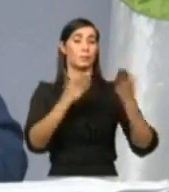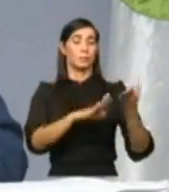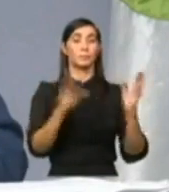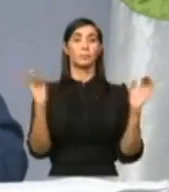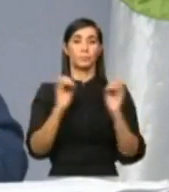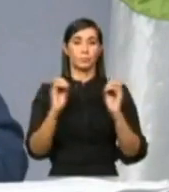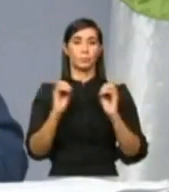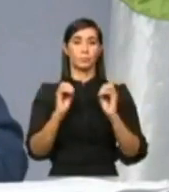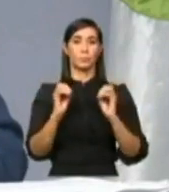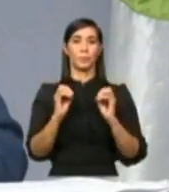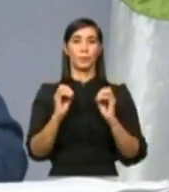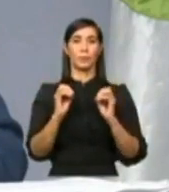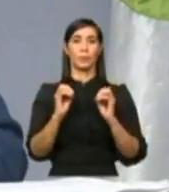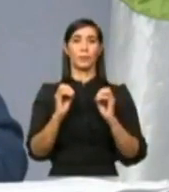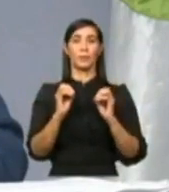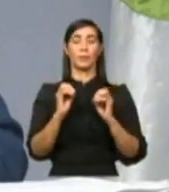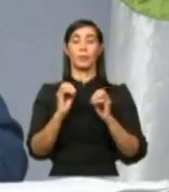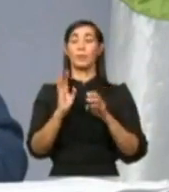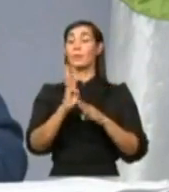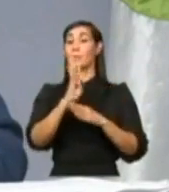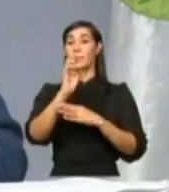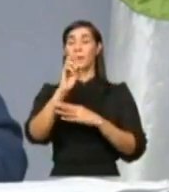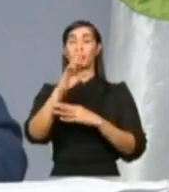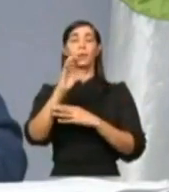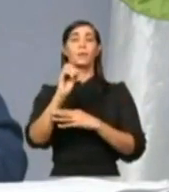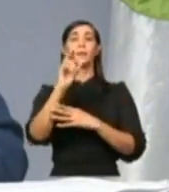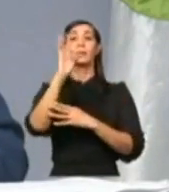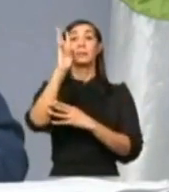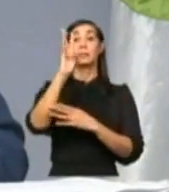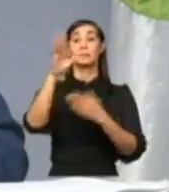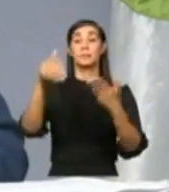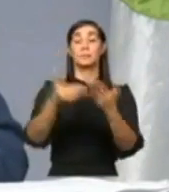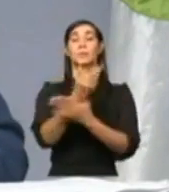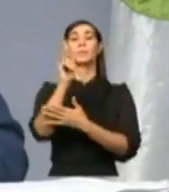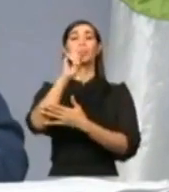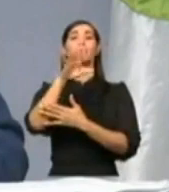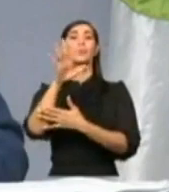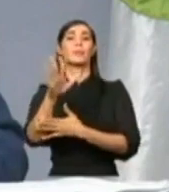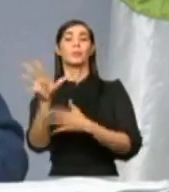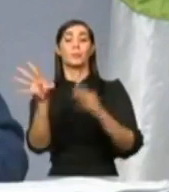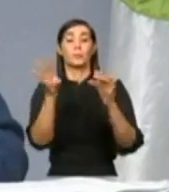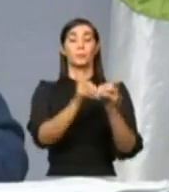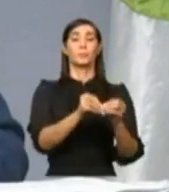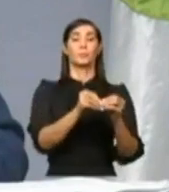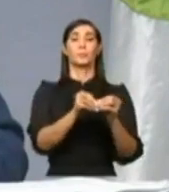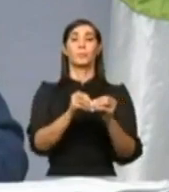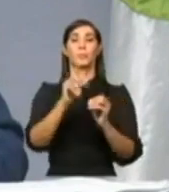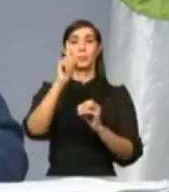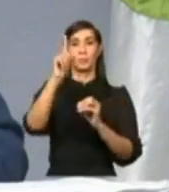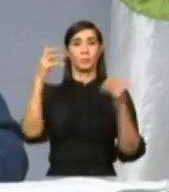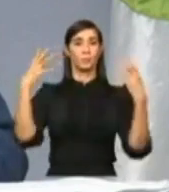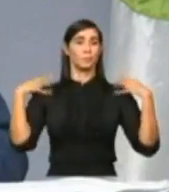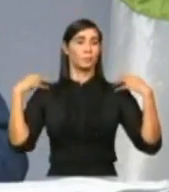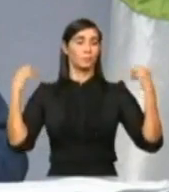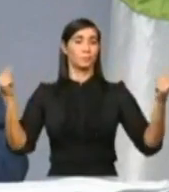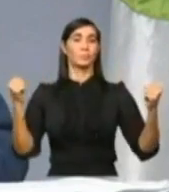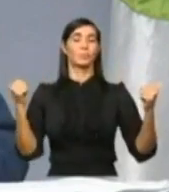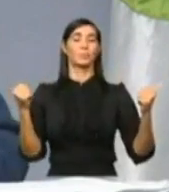fallecimiento. Barahona, 6 casos nuevos, 25 acumulados, 1